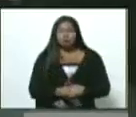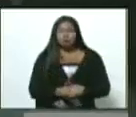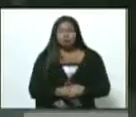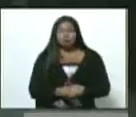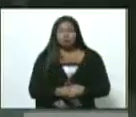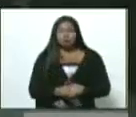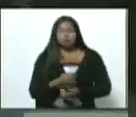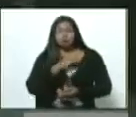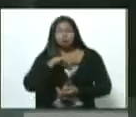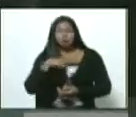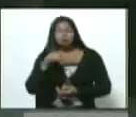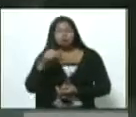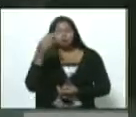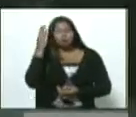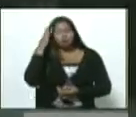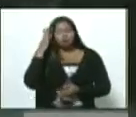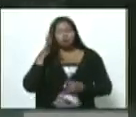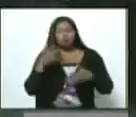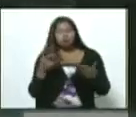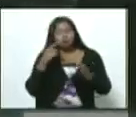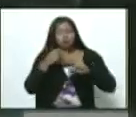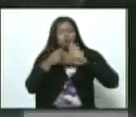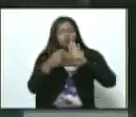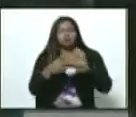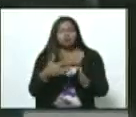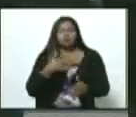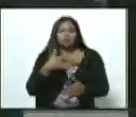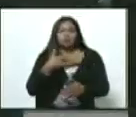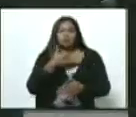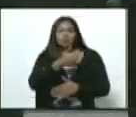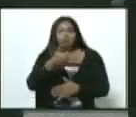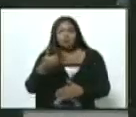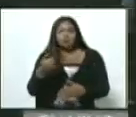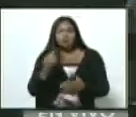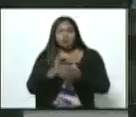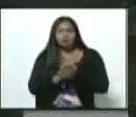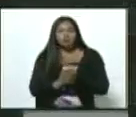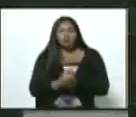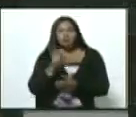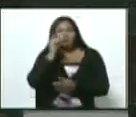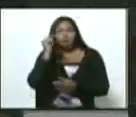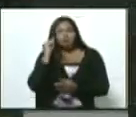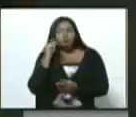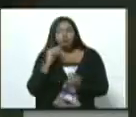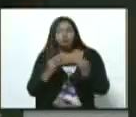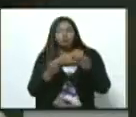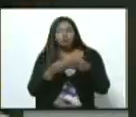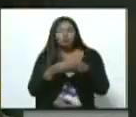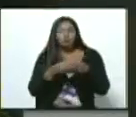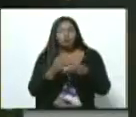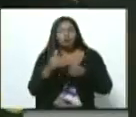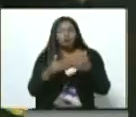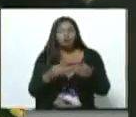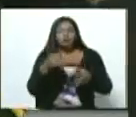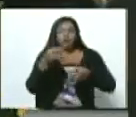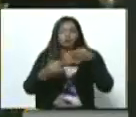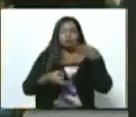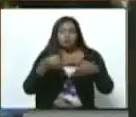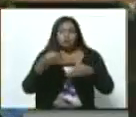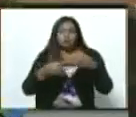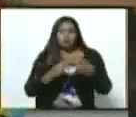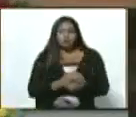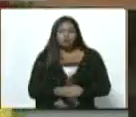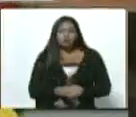Nosotros sé que reflejo el sentimiento de todos los compañeros y compañeras del Comité de Postulaciones Judiciales,